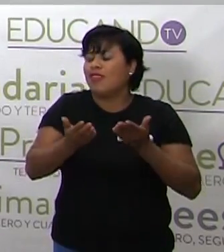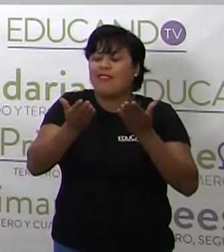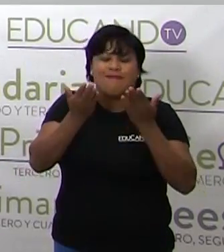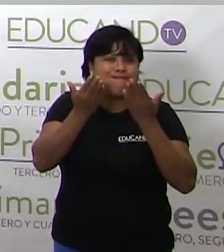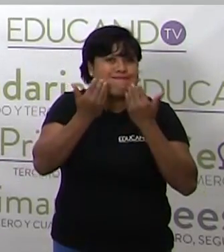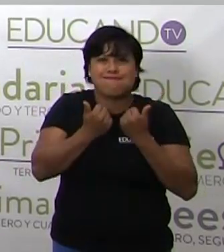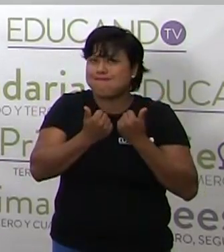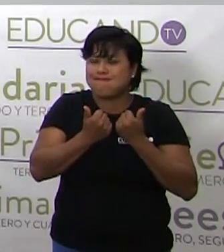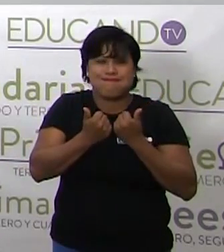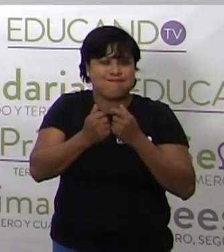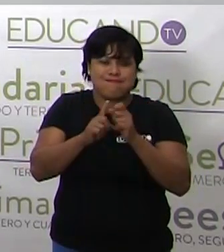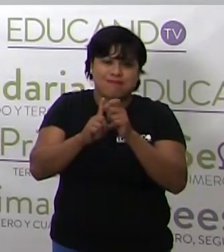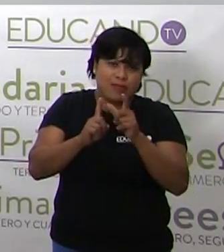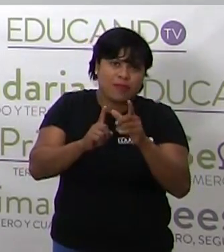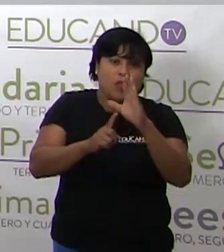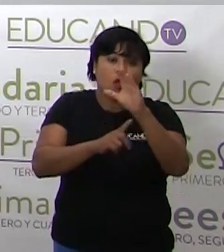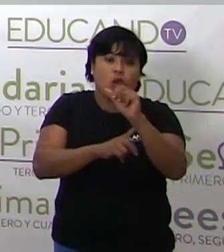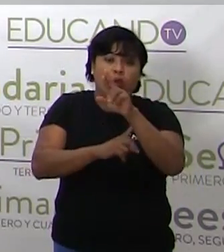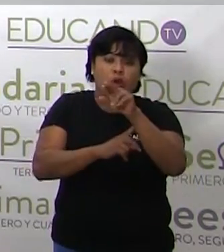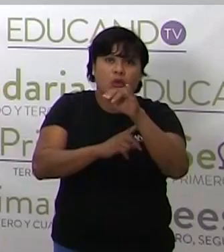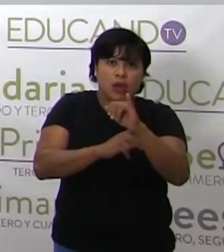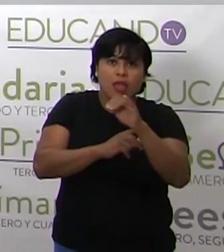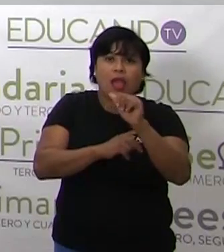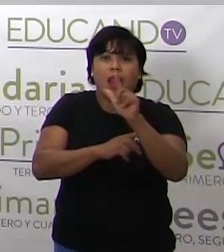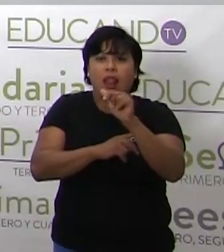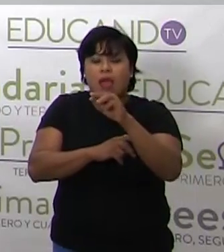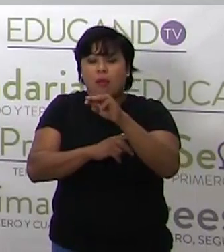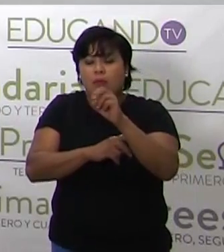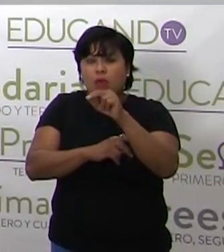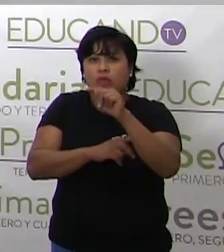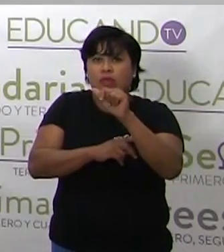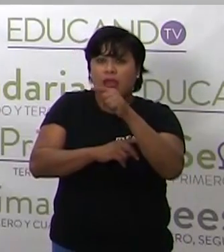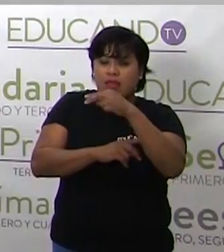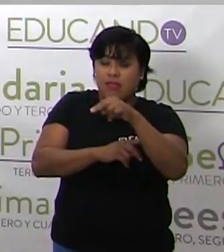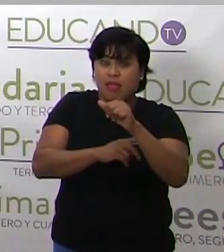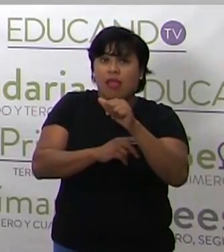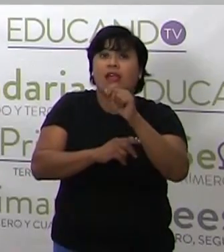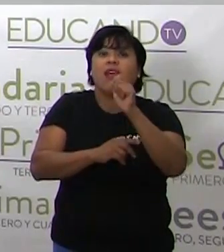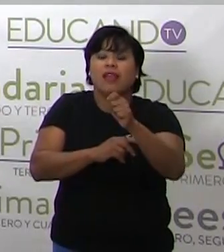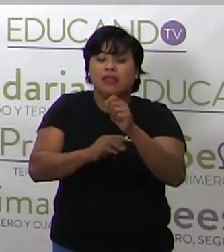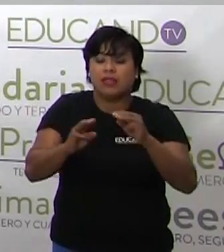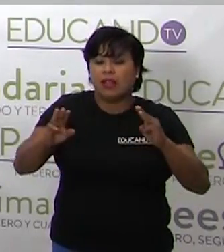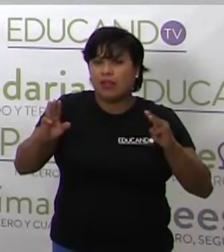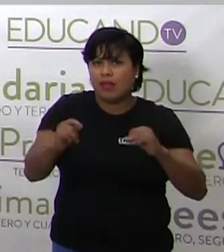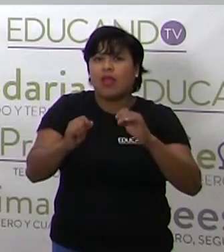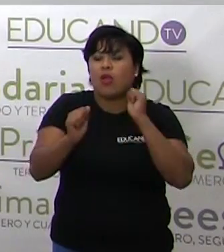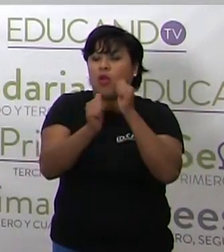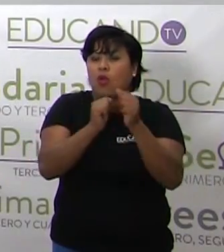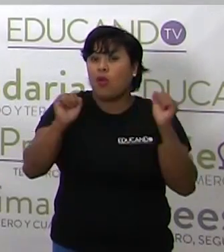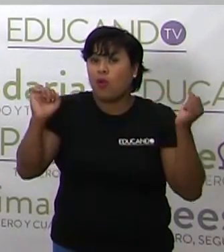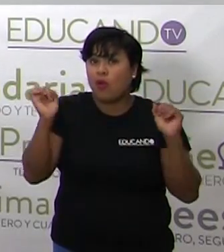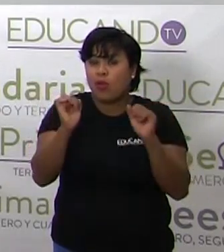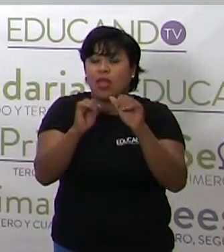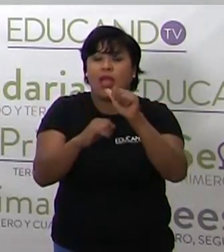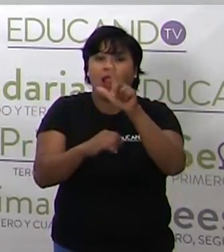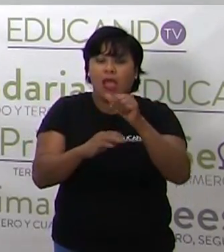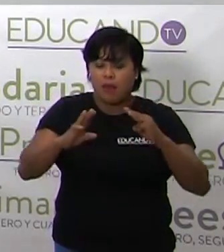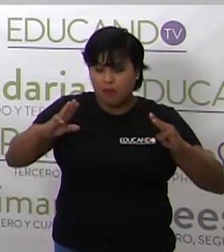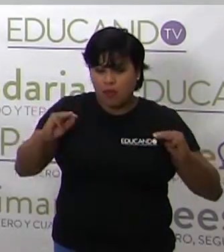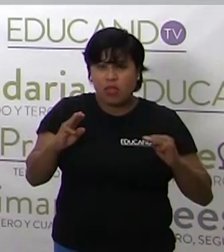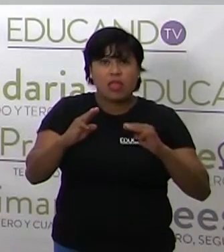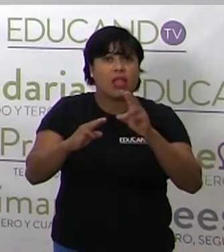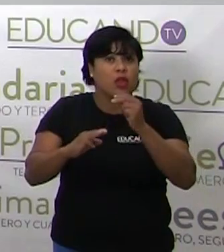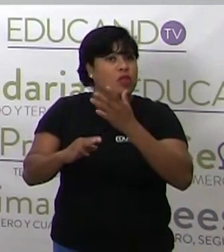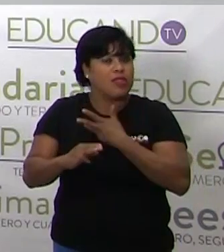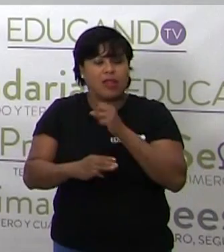¿Verdad que no está? Corrí a la montaña. Esa es una oración que no tiene de manera explícita